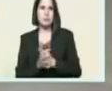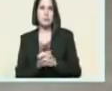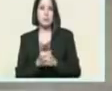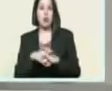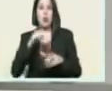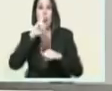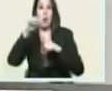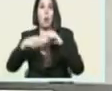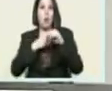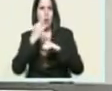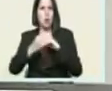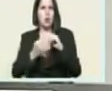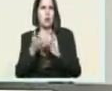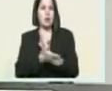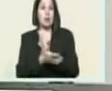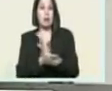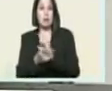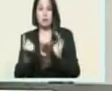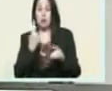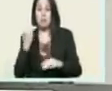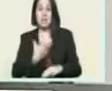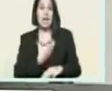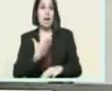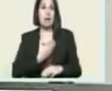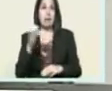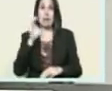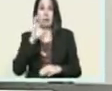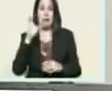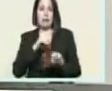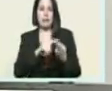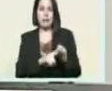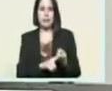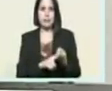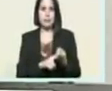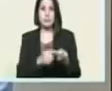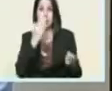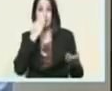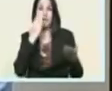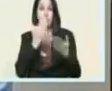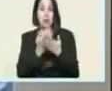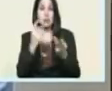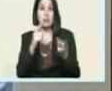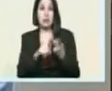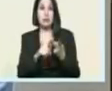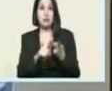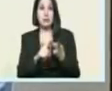Jorge Rodríguez, porque no solo ha sido alcalde de Caracas, ha estado al frente de